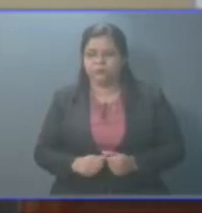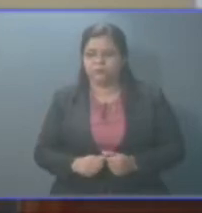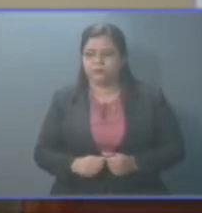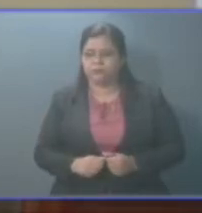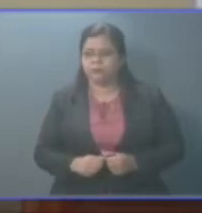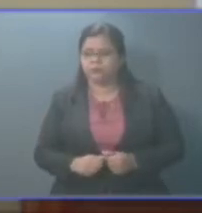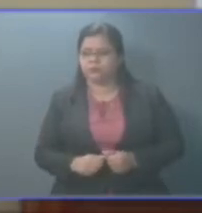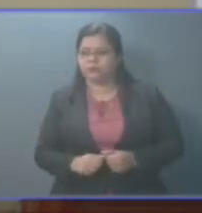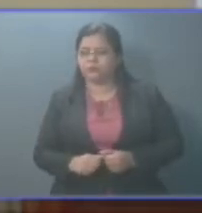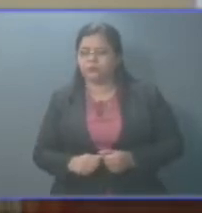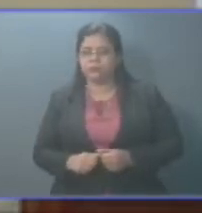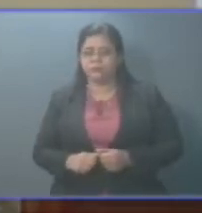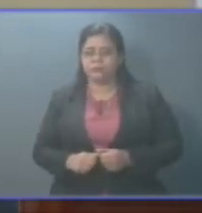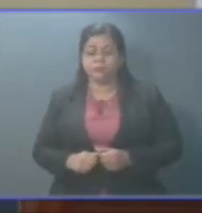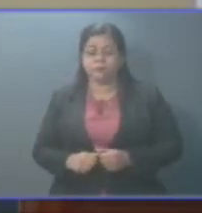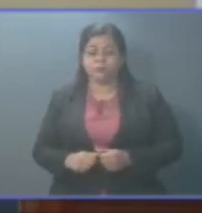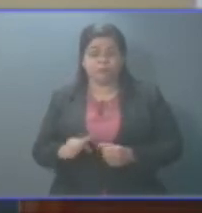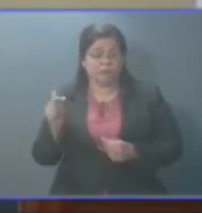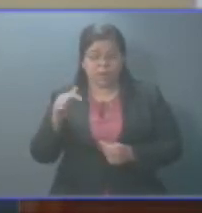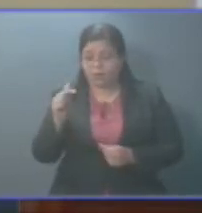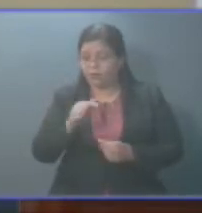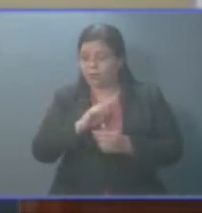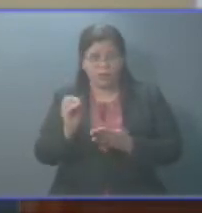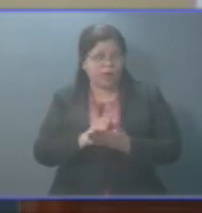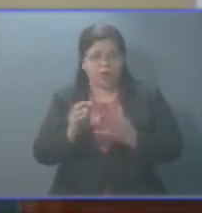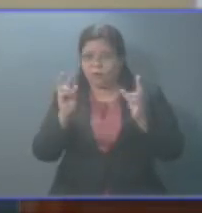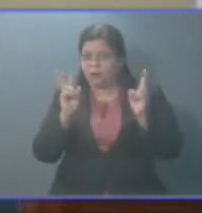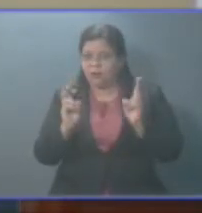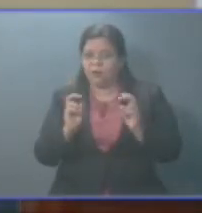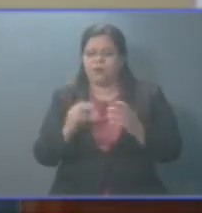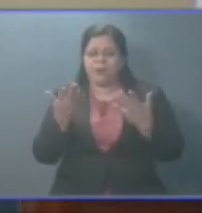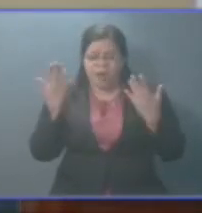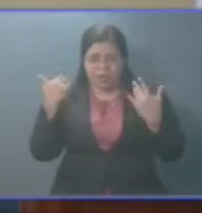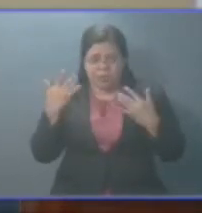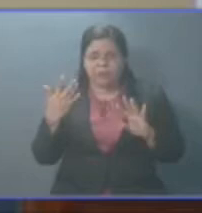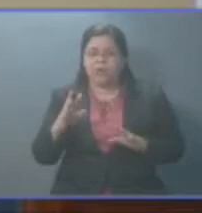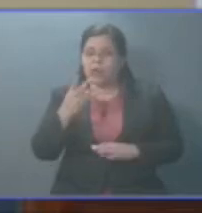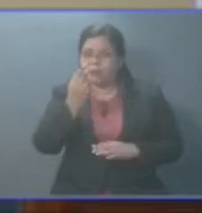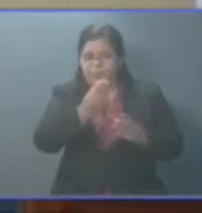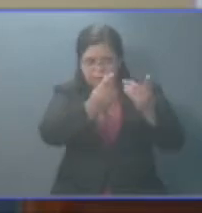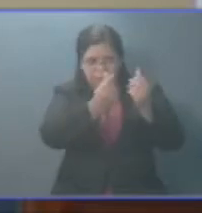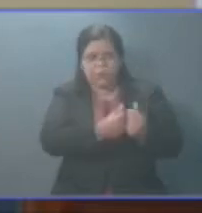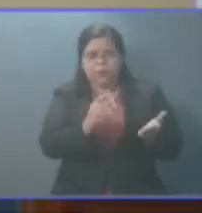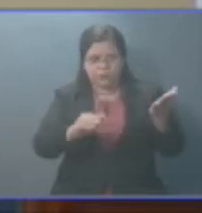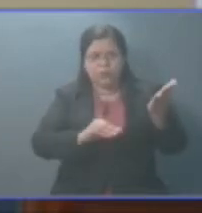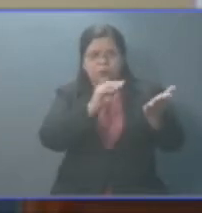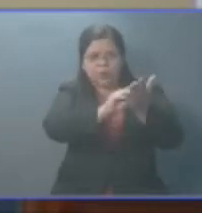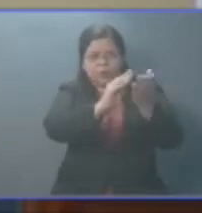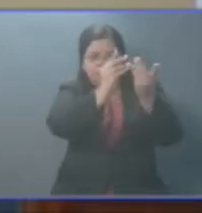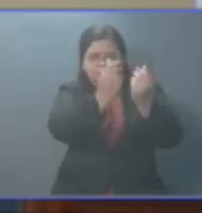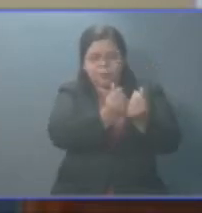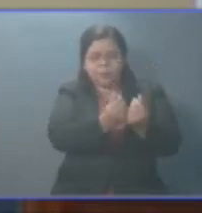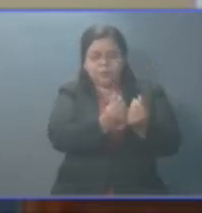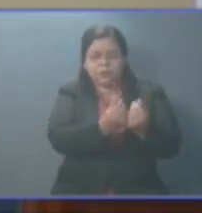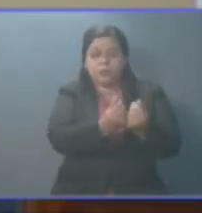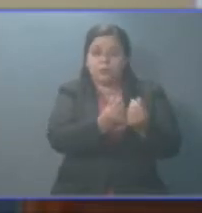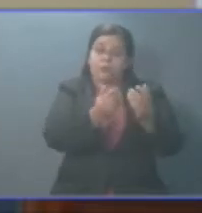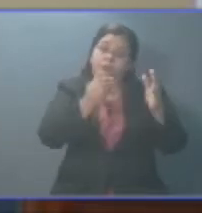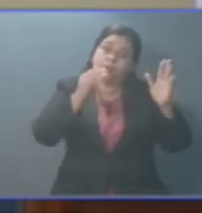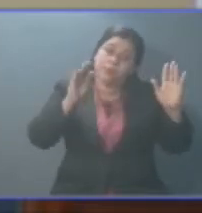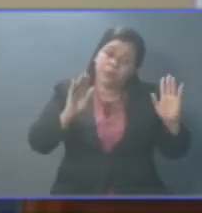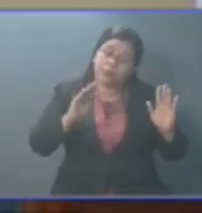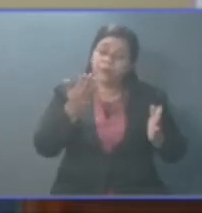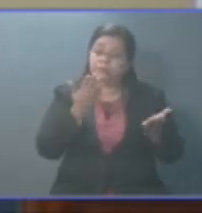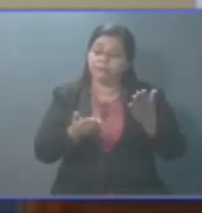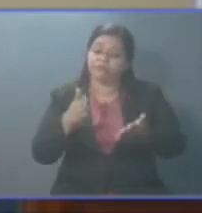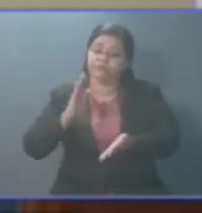Y ahí no viene el tema. Se gastaron la plata, eso estaba en el presupuesto para el año 2020,